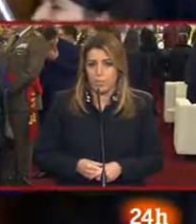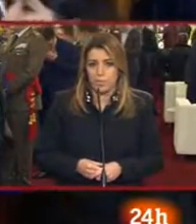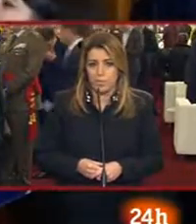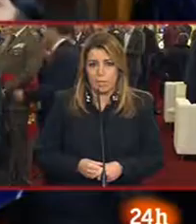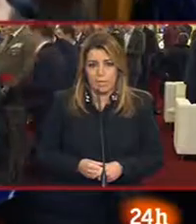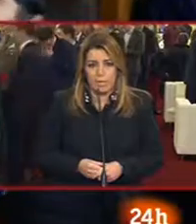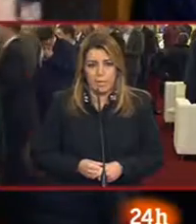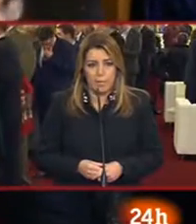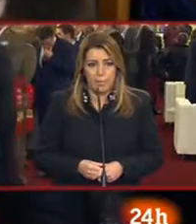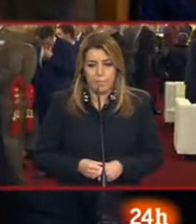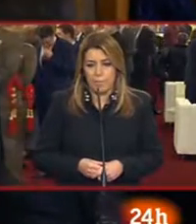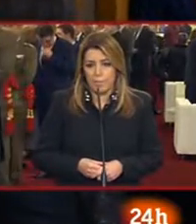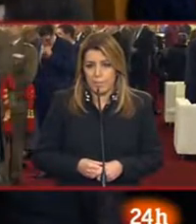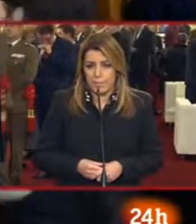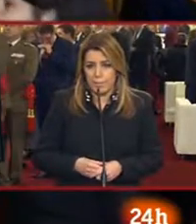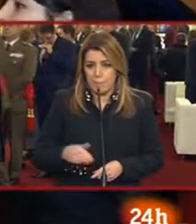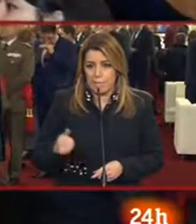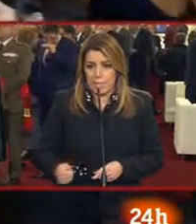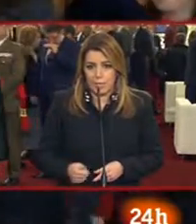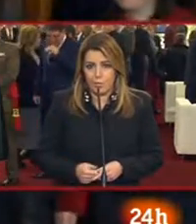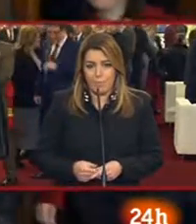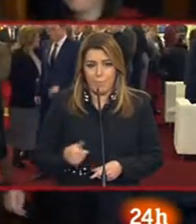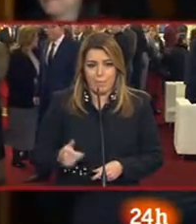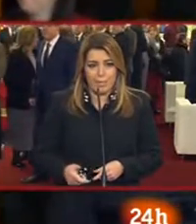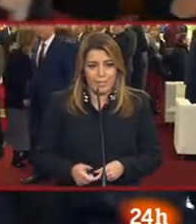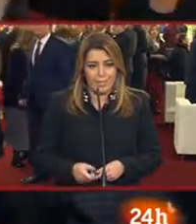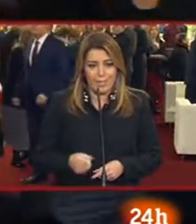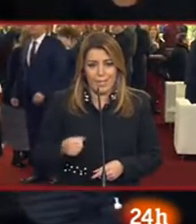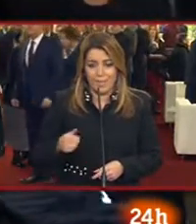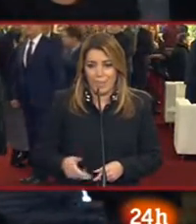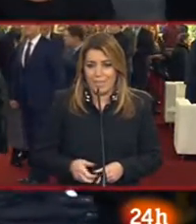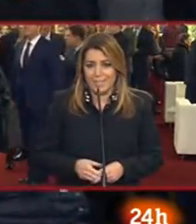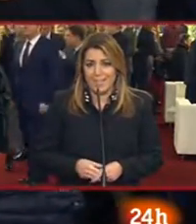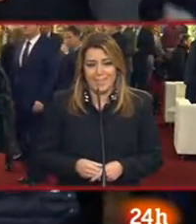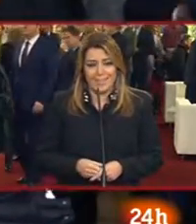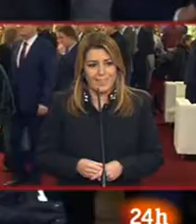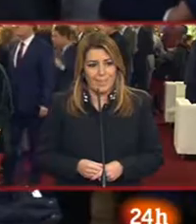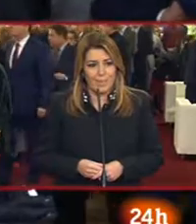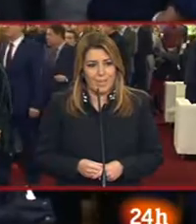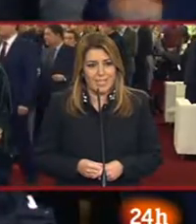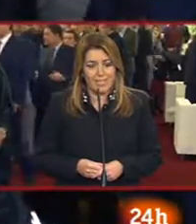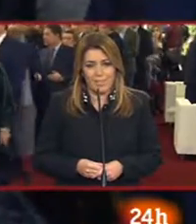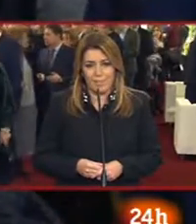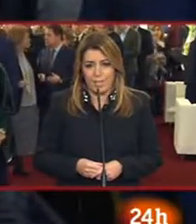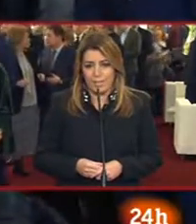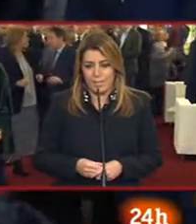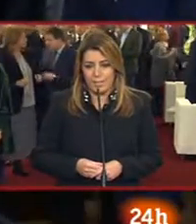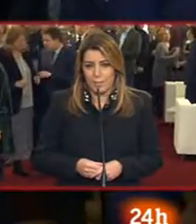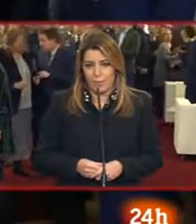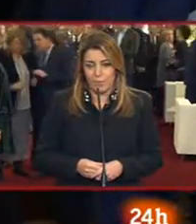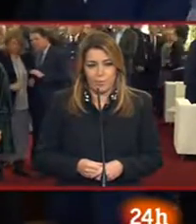perdido muchísimo también la política española. Manchego, español, europeísta, como él se